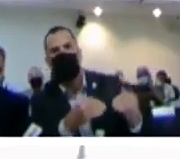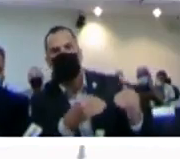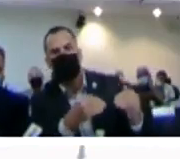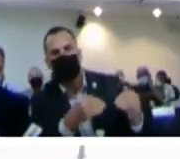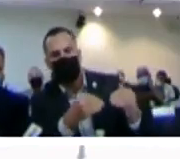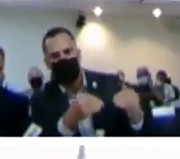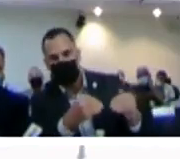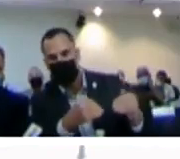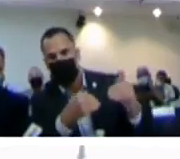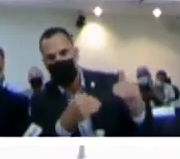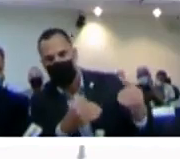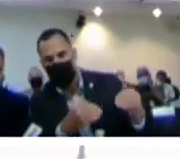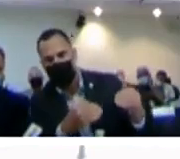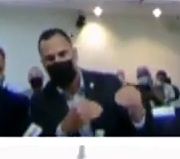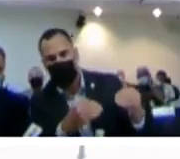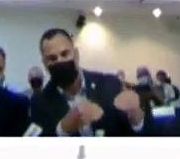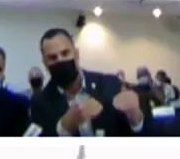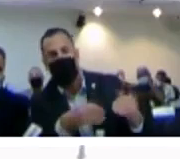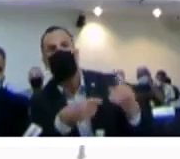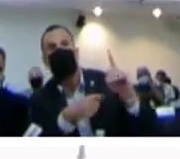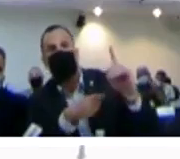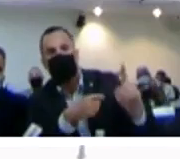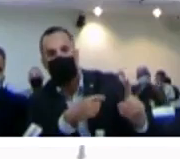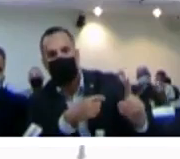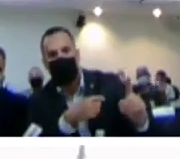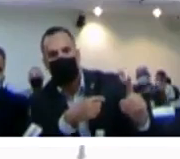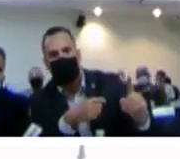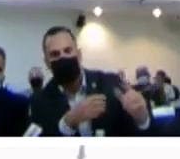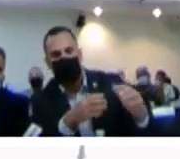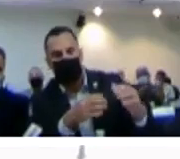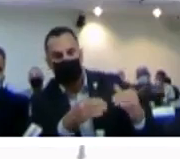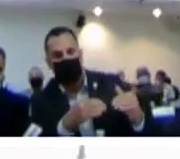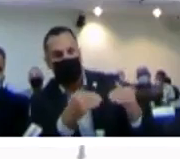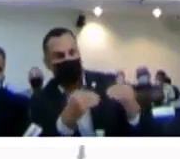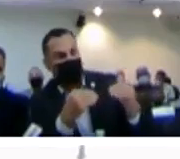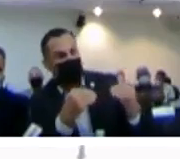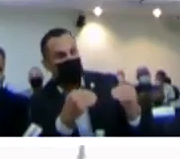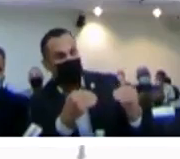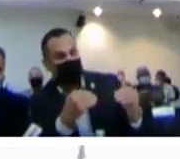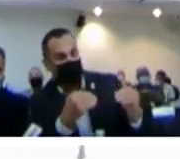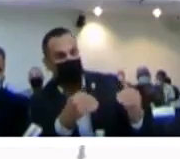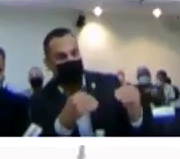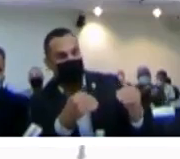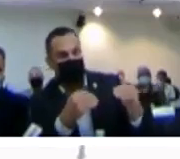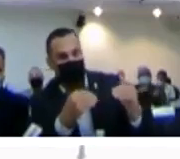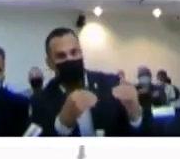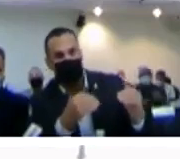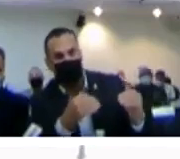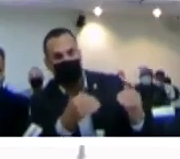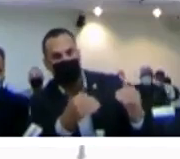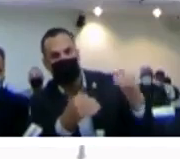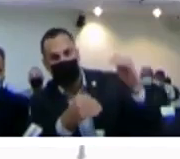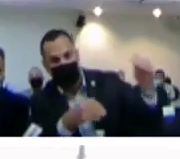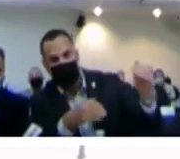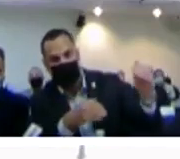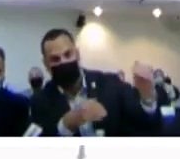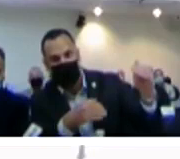no hay generación suficiente para la carga proyectada. Pues entonces, el sistema de control energético está